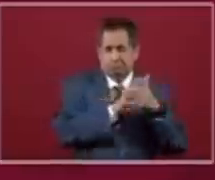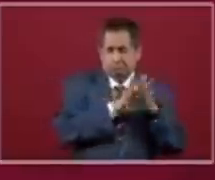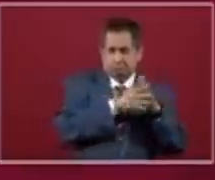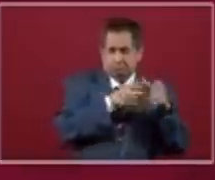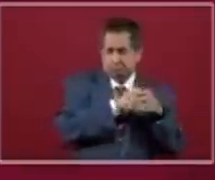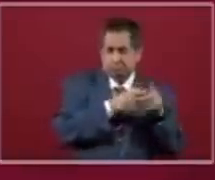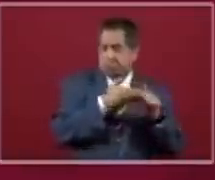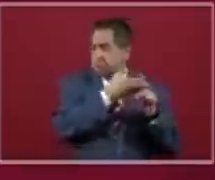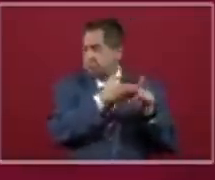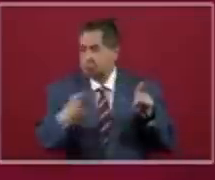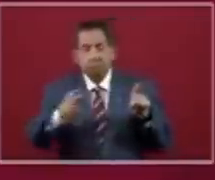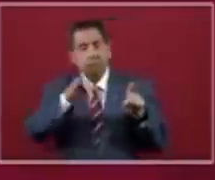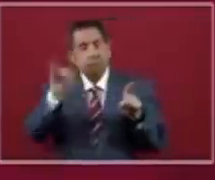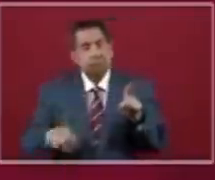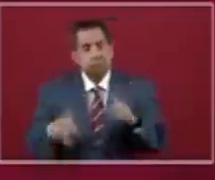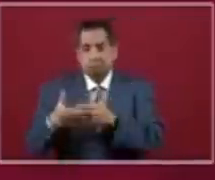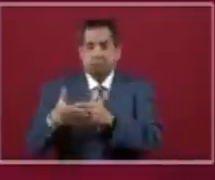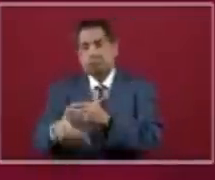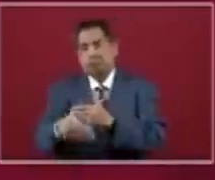nunca.